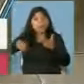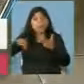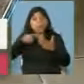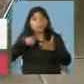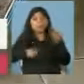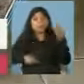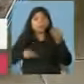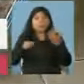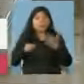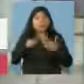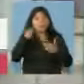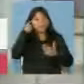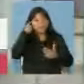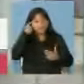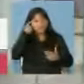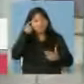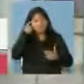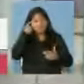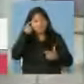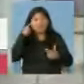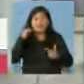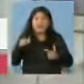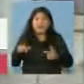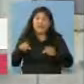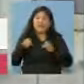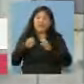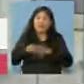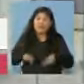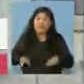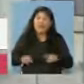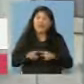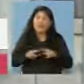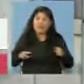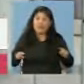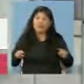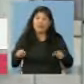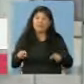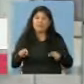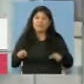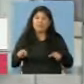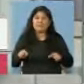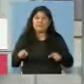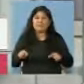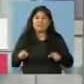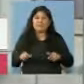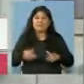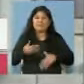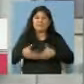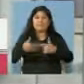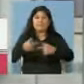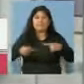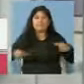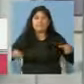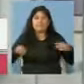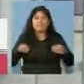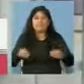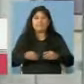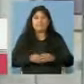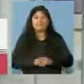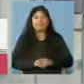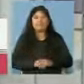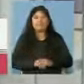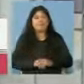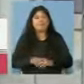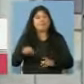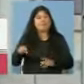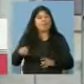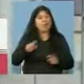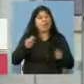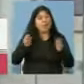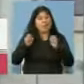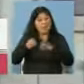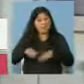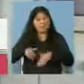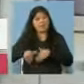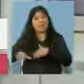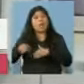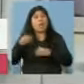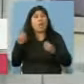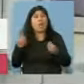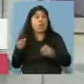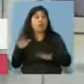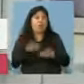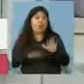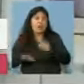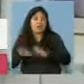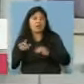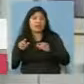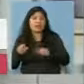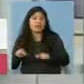se identifique, y bueno, y así arrancamos haciendo lo que estamos haciendo en este momento. ¿Cómo está esta adaptación, digamos, de